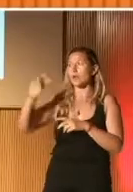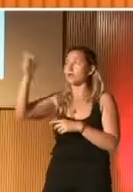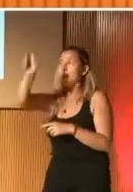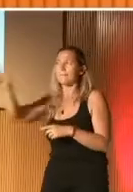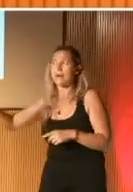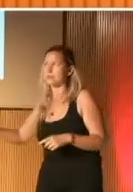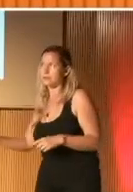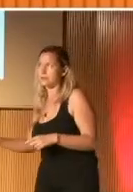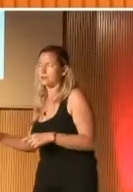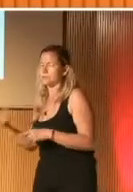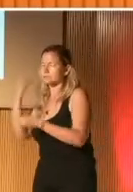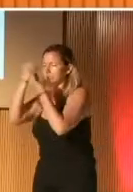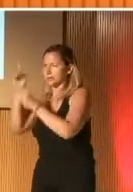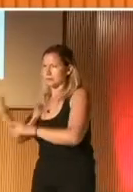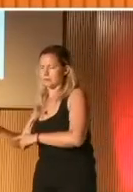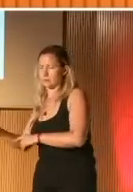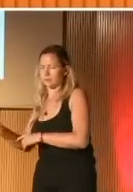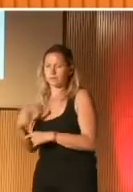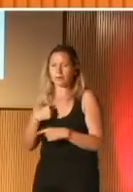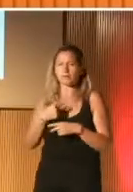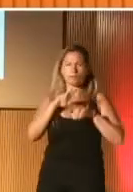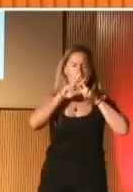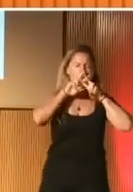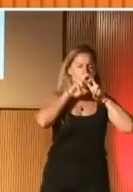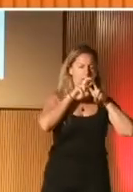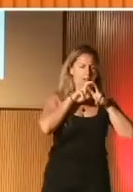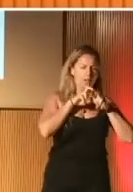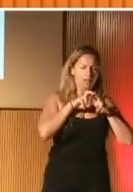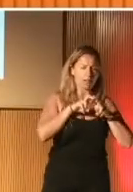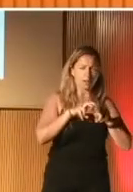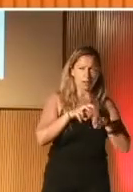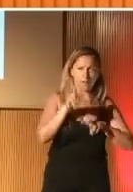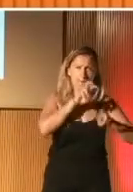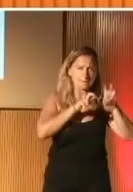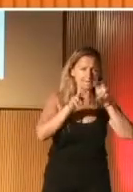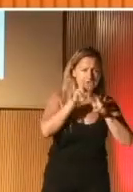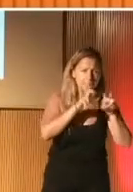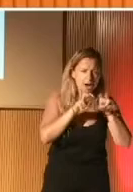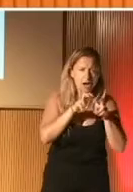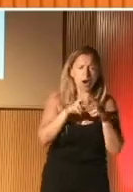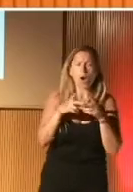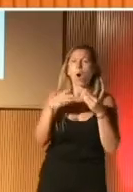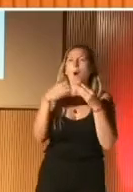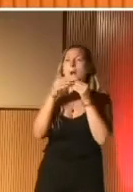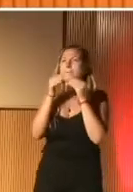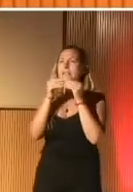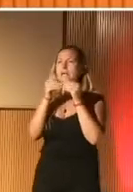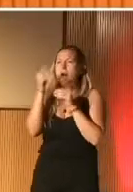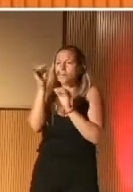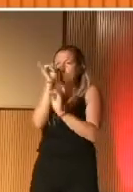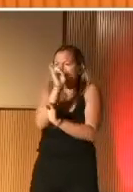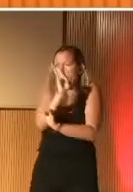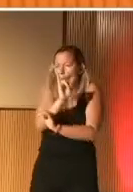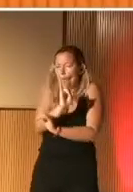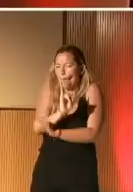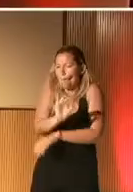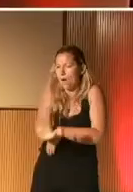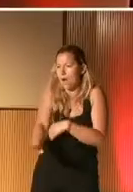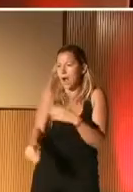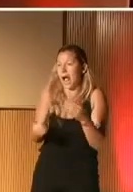Entonces, ella se puso a buscar, se puso a investigar. Buscó materiales cada vez más finos hasta que dio con el pan